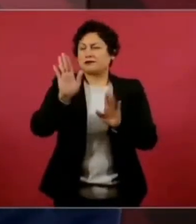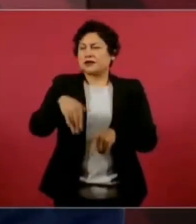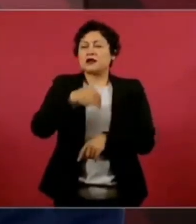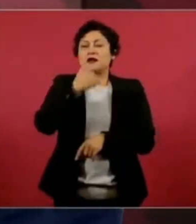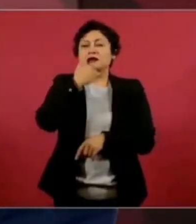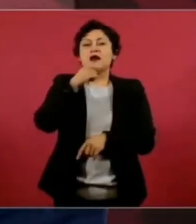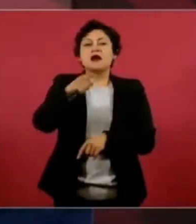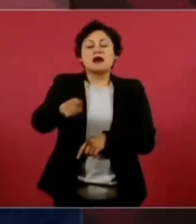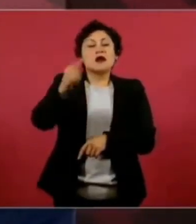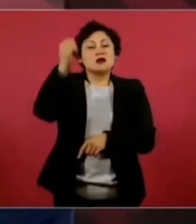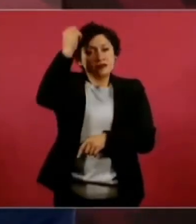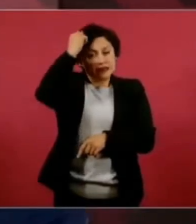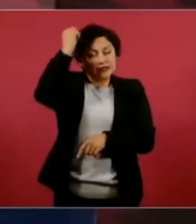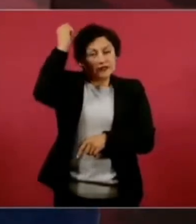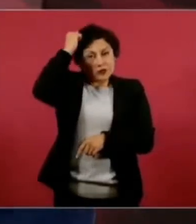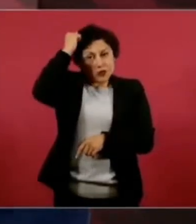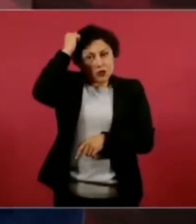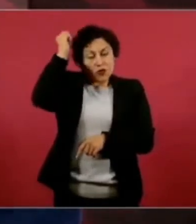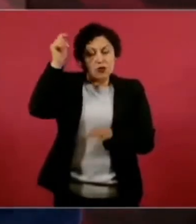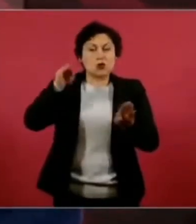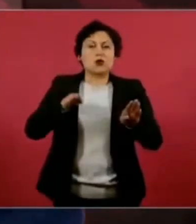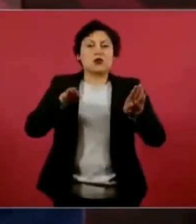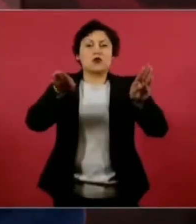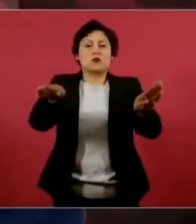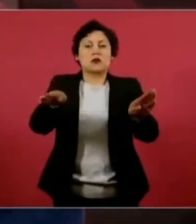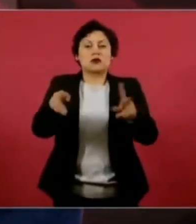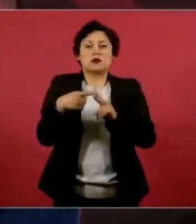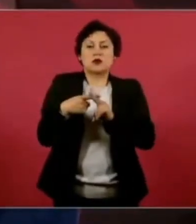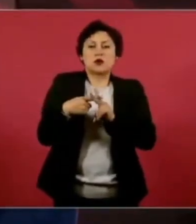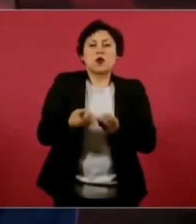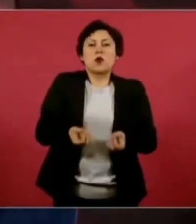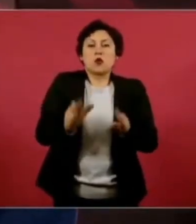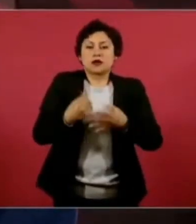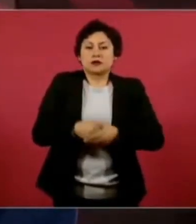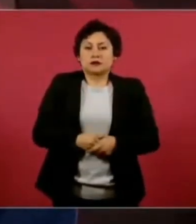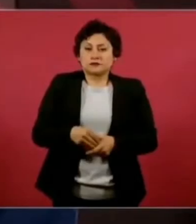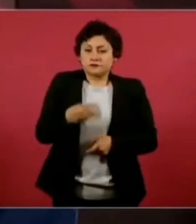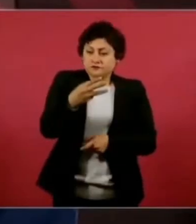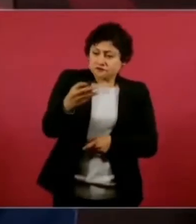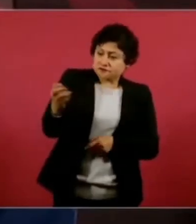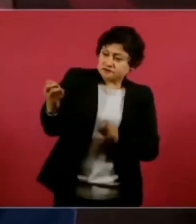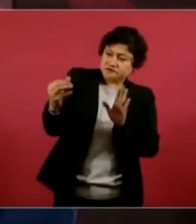Texcoco, 300,000 millones.